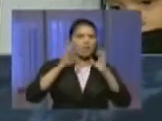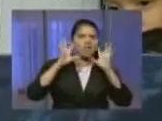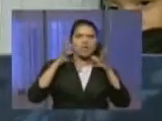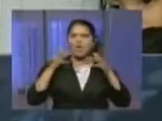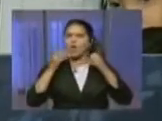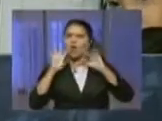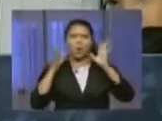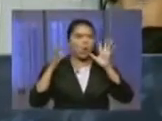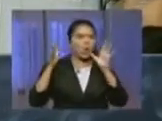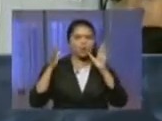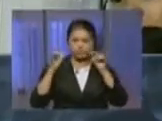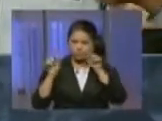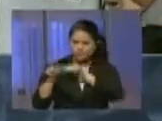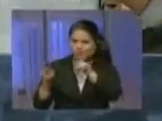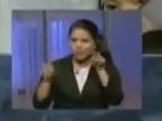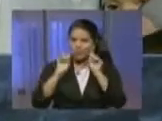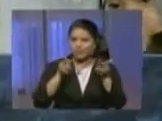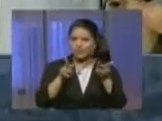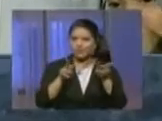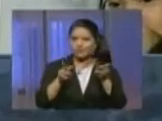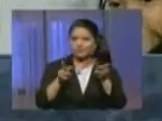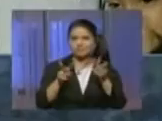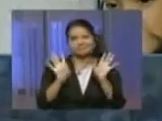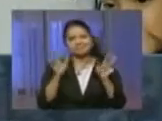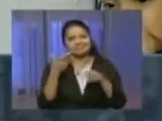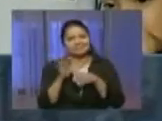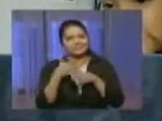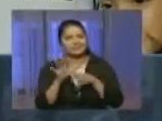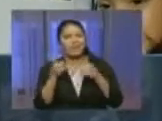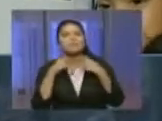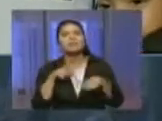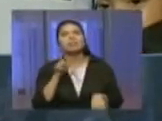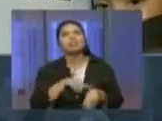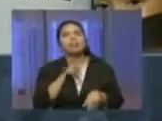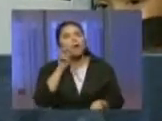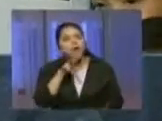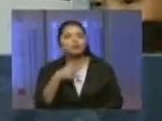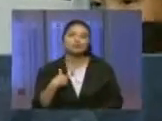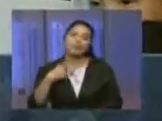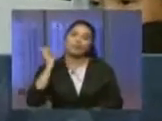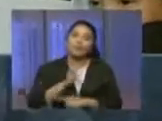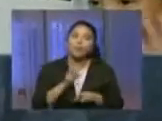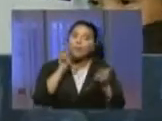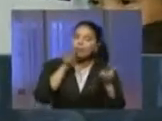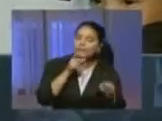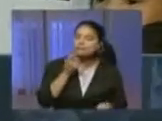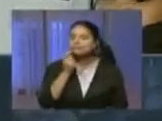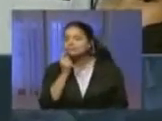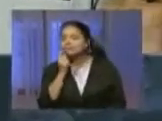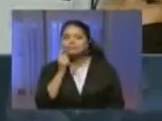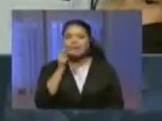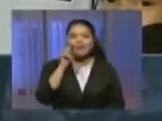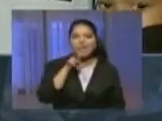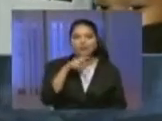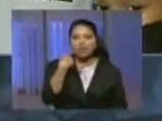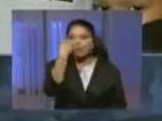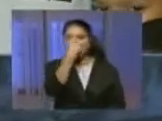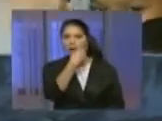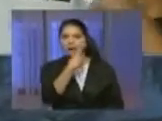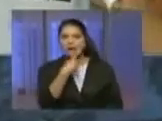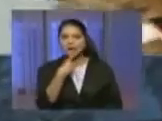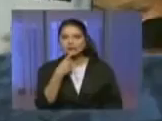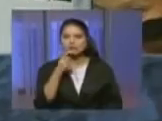loquitos ustedes no Los vieron bueno nadie pierde el tiempo en eso pero yo estoy obligado a verlos una cara de